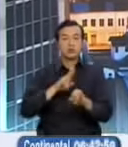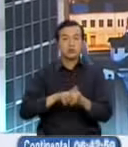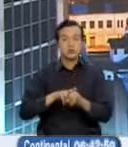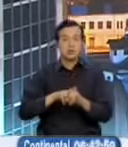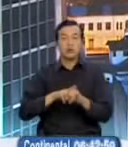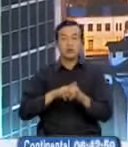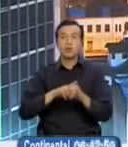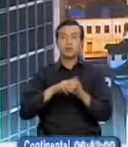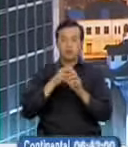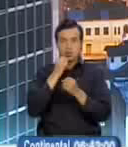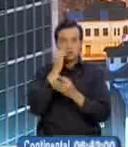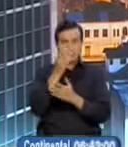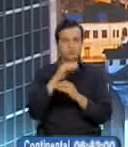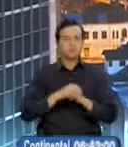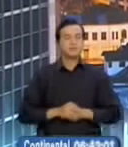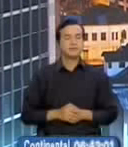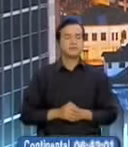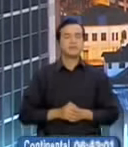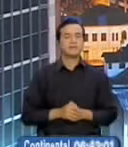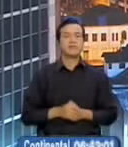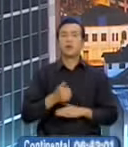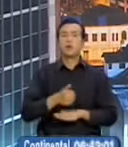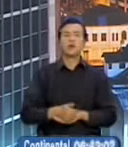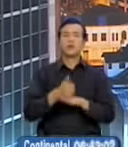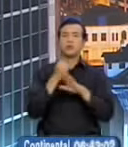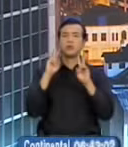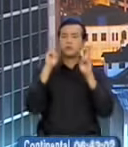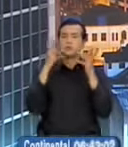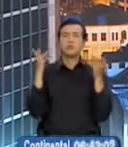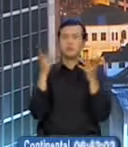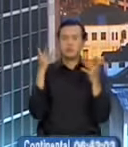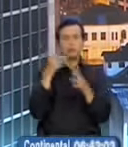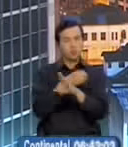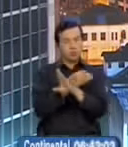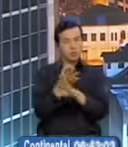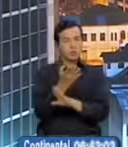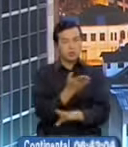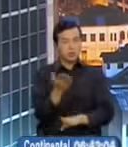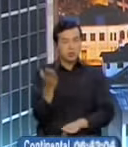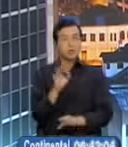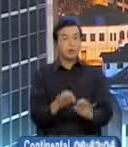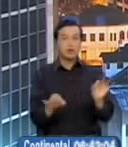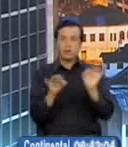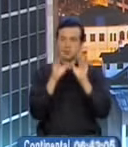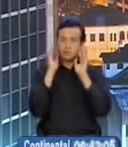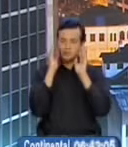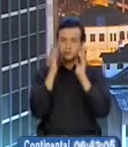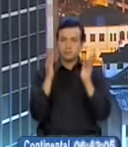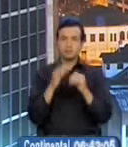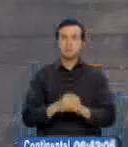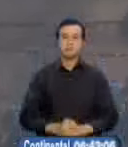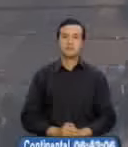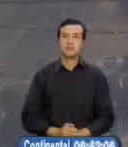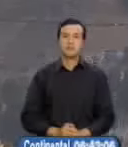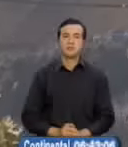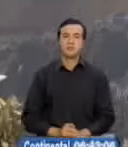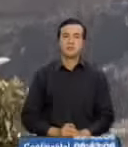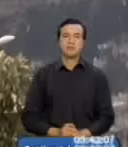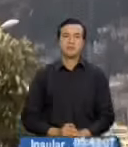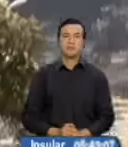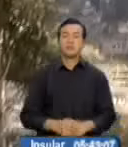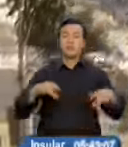e Hidrología, INAMI. Las autoridades de las unidades de respuesta dan algunas recomendaciones que son muy importantes para ustedes.